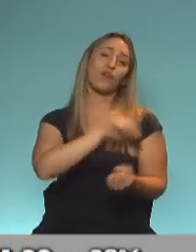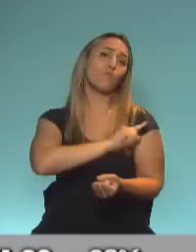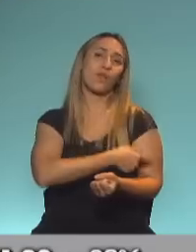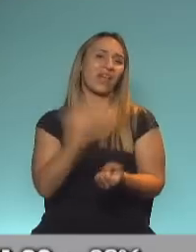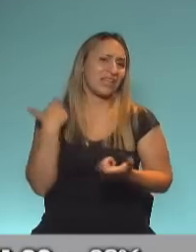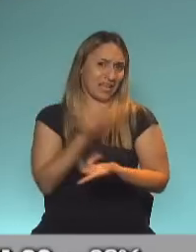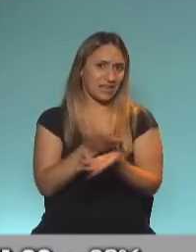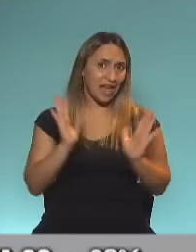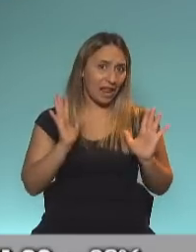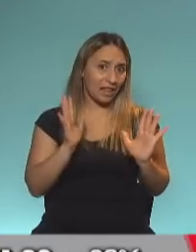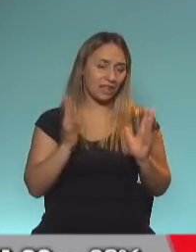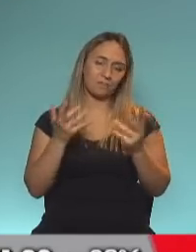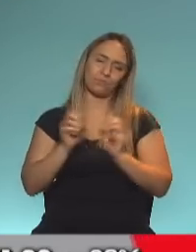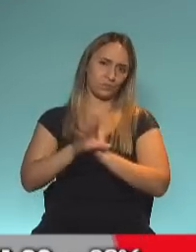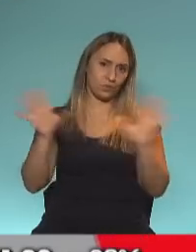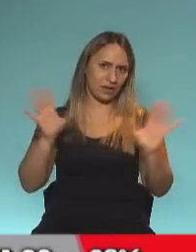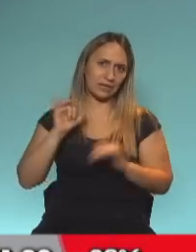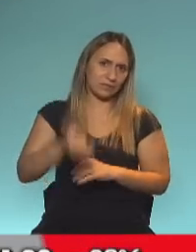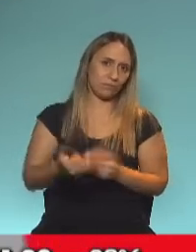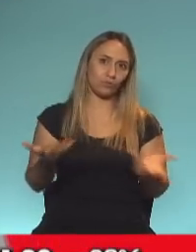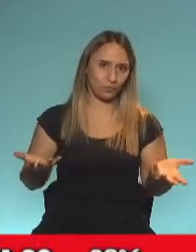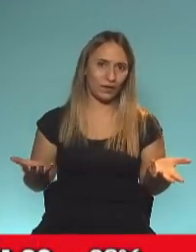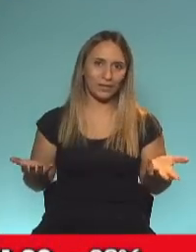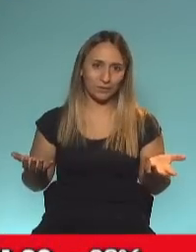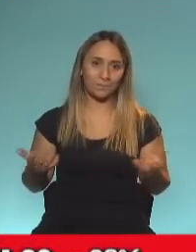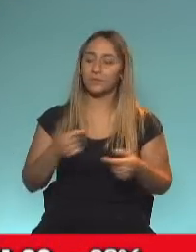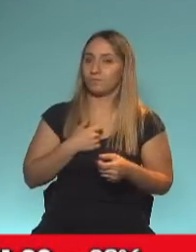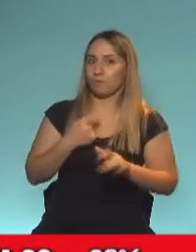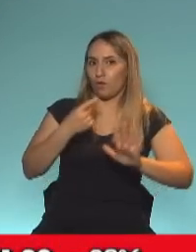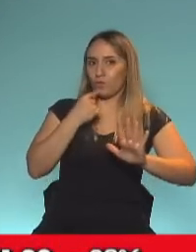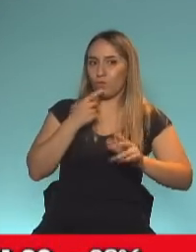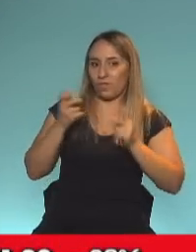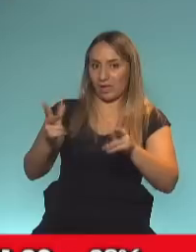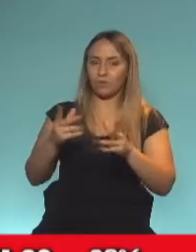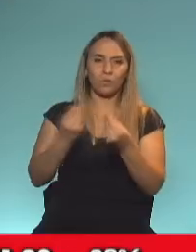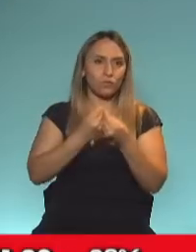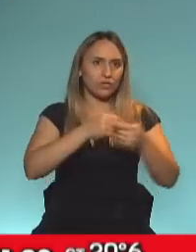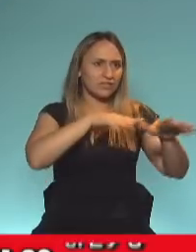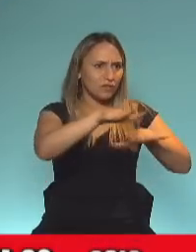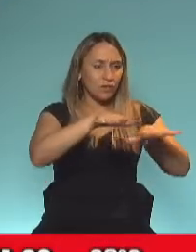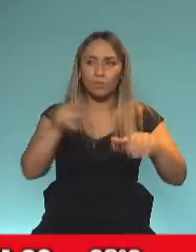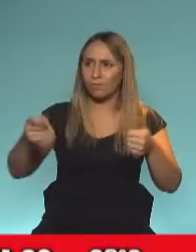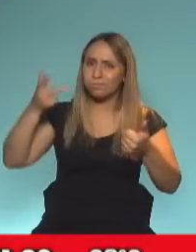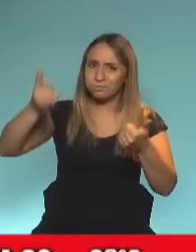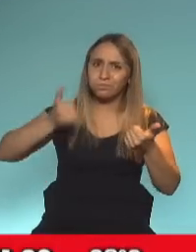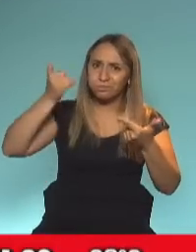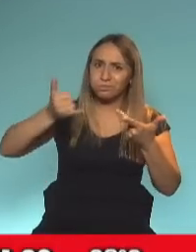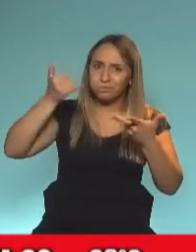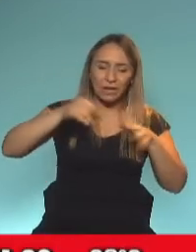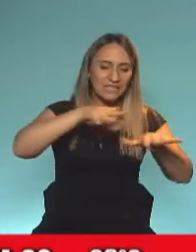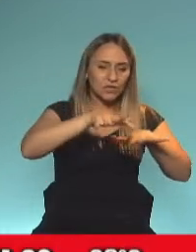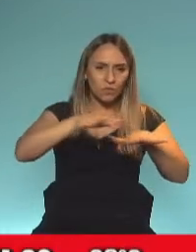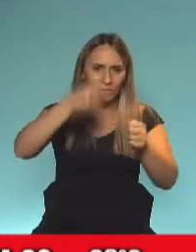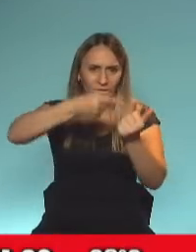Eso está muy claro. Simplemente le manifiesto una duda de si tantos hechos que usted enumeraba puede estar relacionado con una